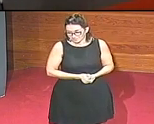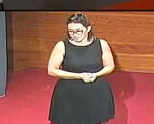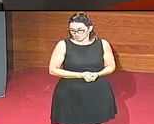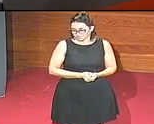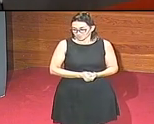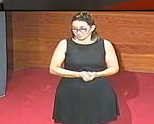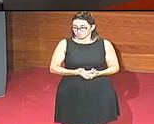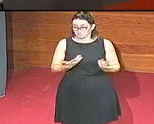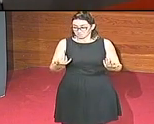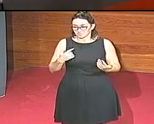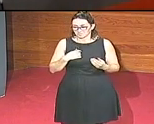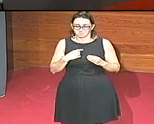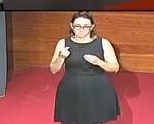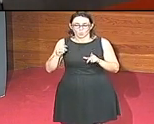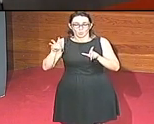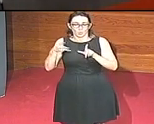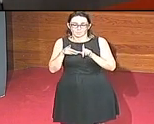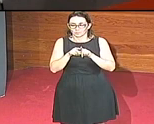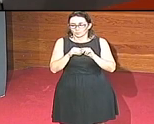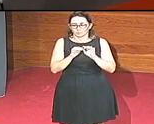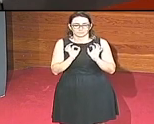y monto este especial